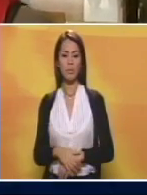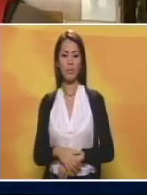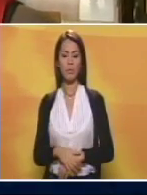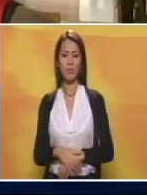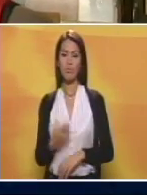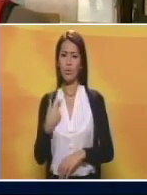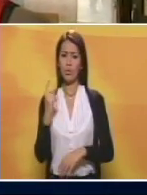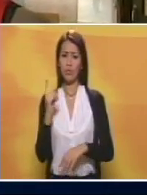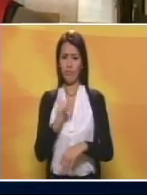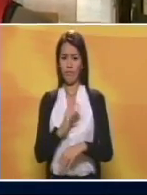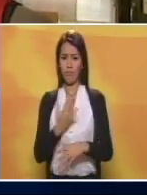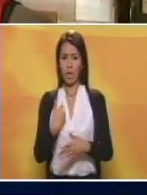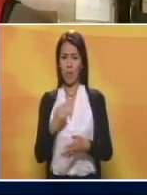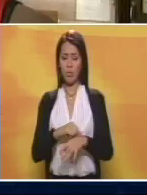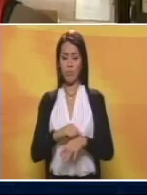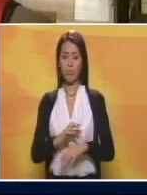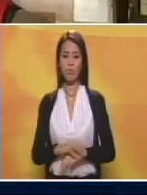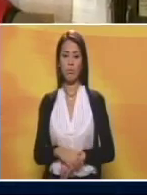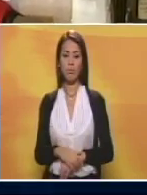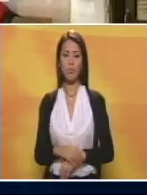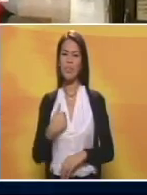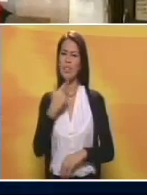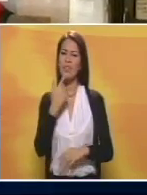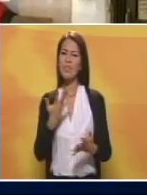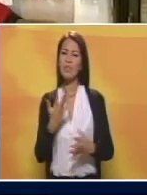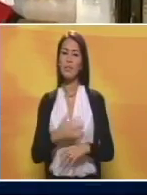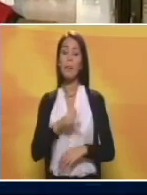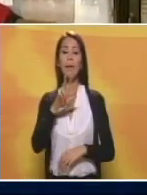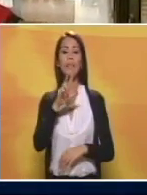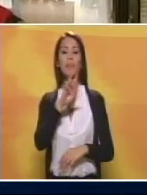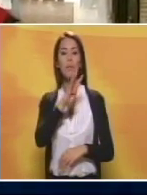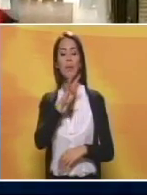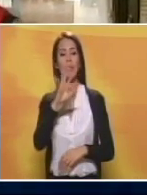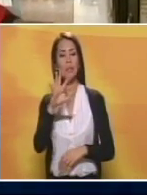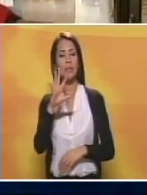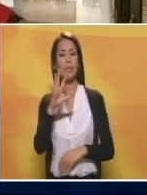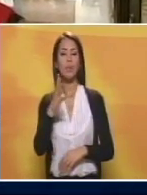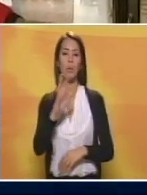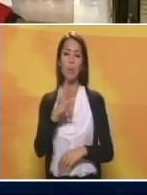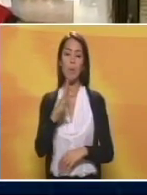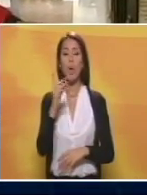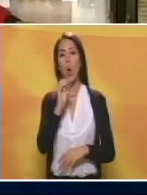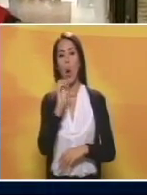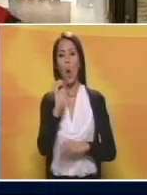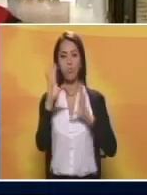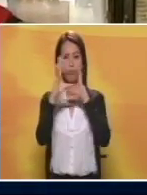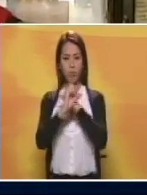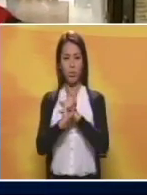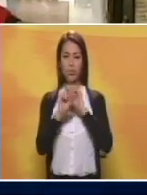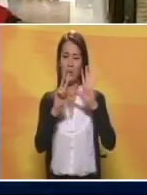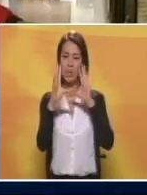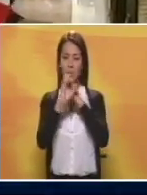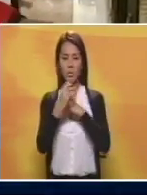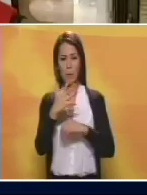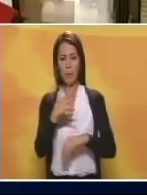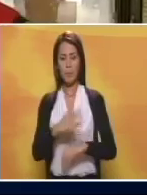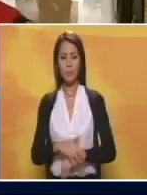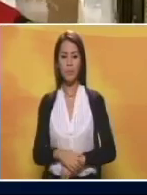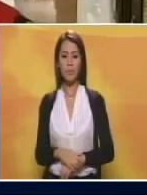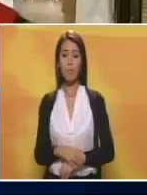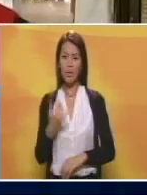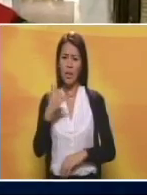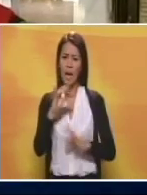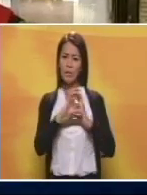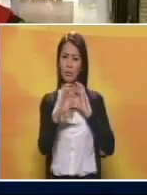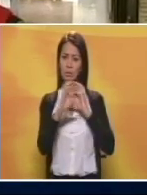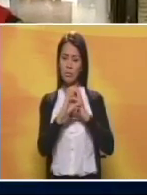Vengo llegando ahorita. ¿Qué te dicen? Me dicen que para las 3:45 o para la noche, a las 7 de la noche más o menos. ¿Hay alguna